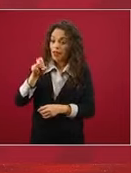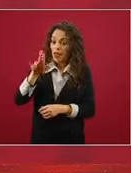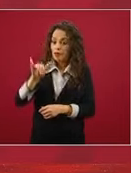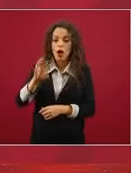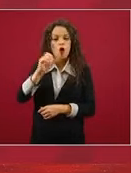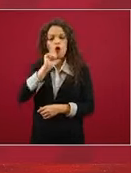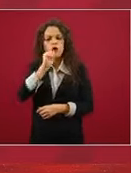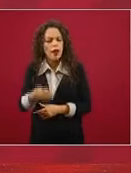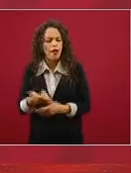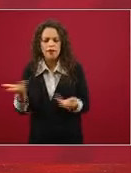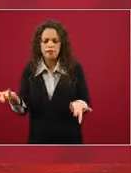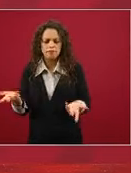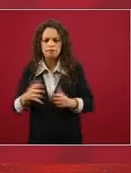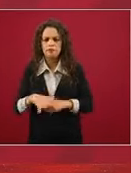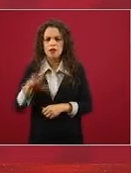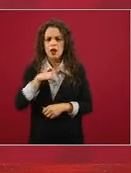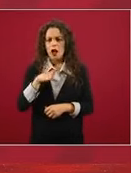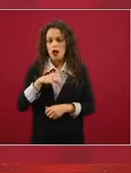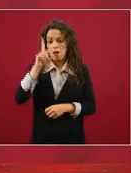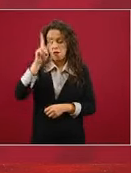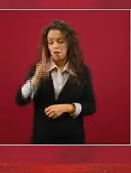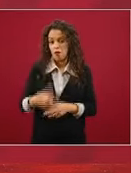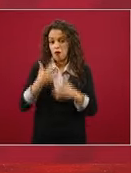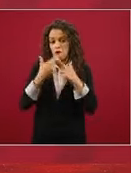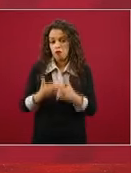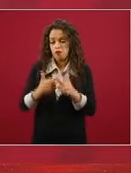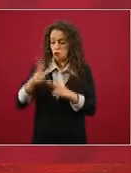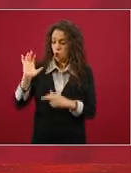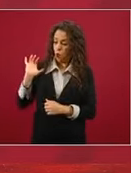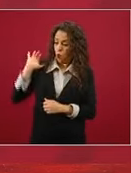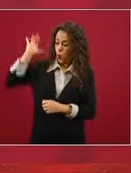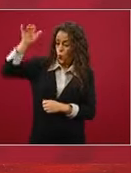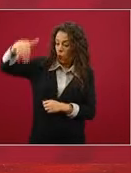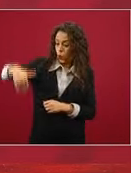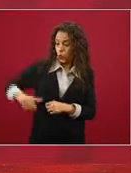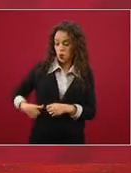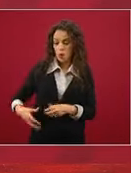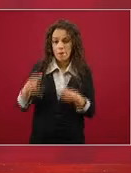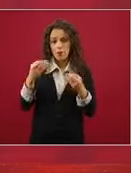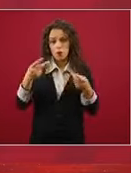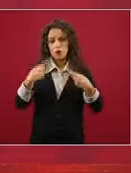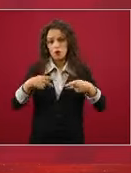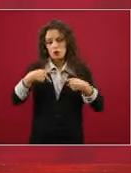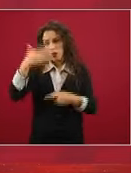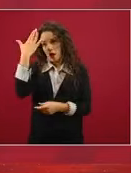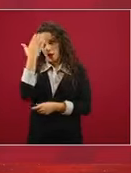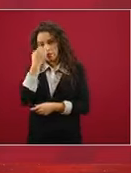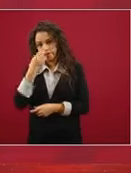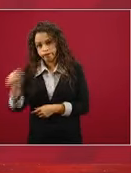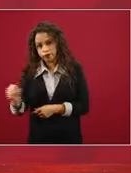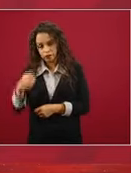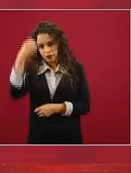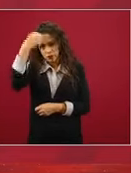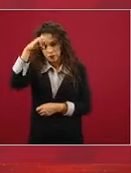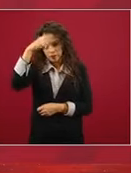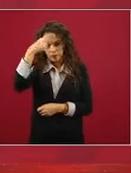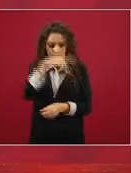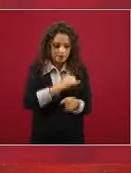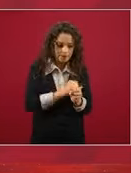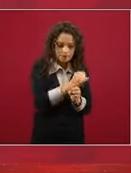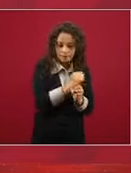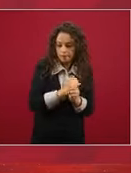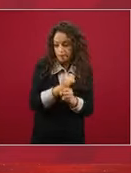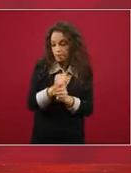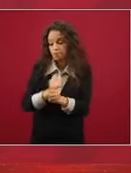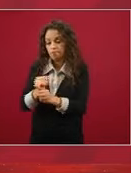robusta, digna de orgullo, nuestras personas especializadas en investigación clínica,